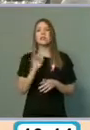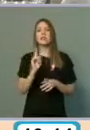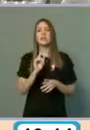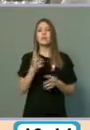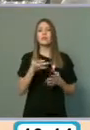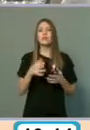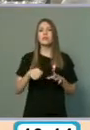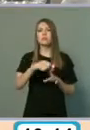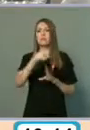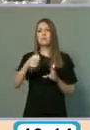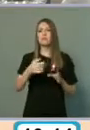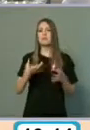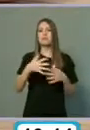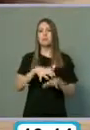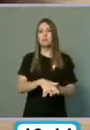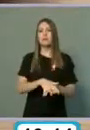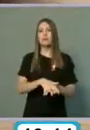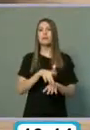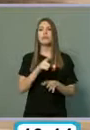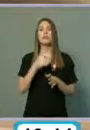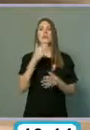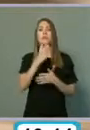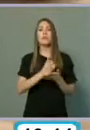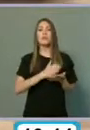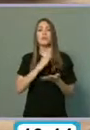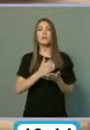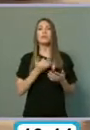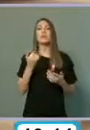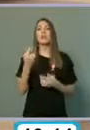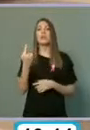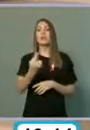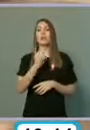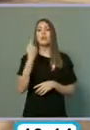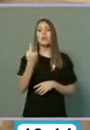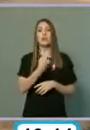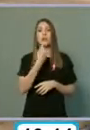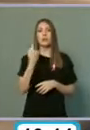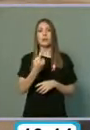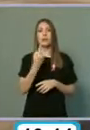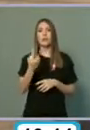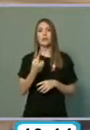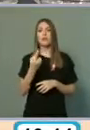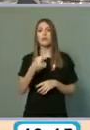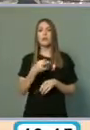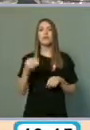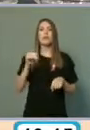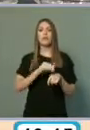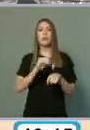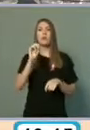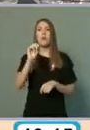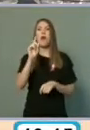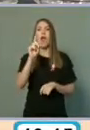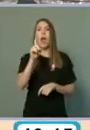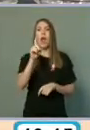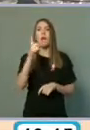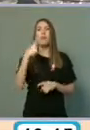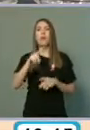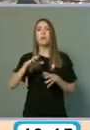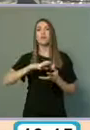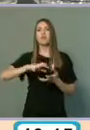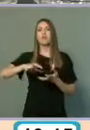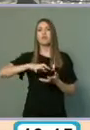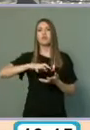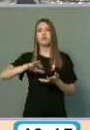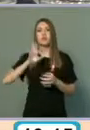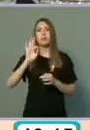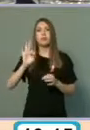parte de la de aquí, Pame. Y le vamos a licuar, le vamos a agregar muy poquita agua, Pame, para que quede muy espeso, ¿ok?